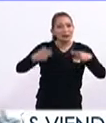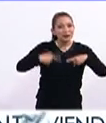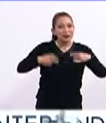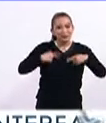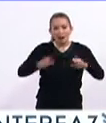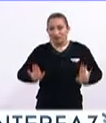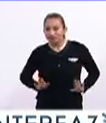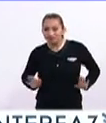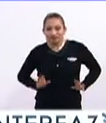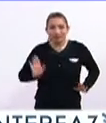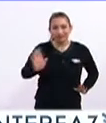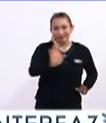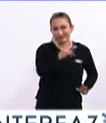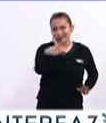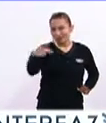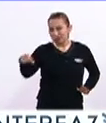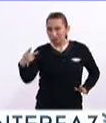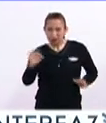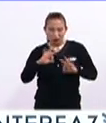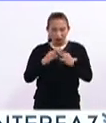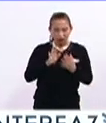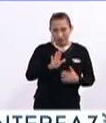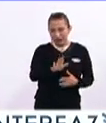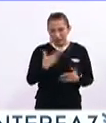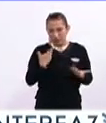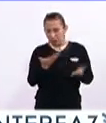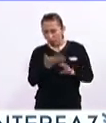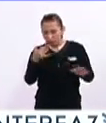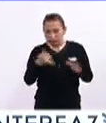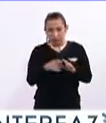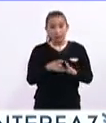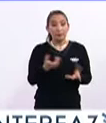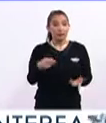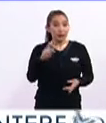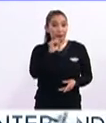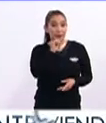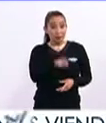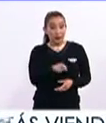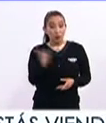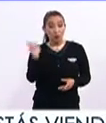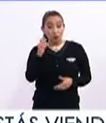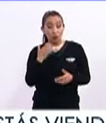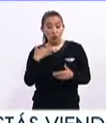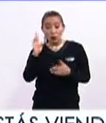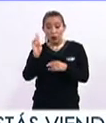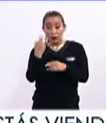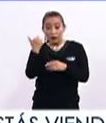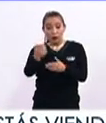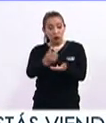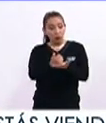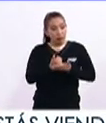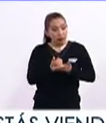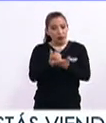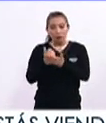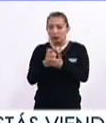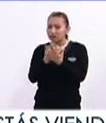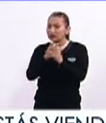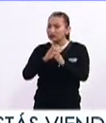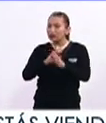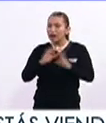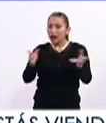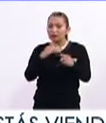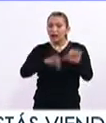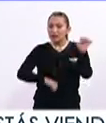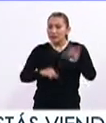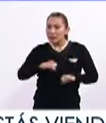personalidades diversas, distintas, tan profundas. Pero también, además, cuando las universidades nos ofrecen una amplia gama